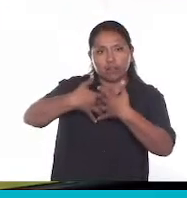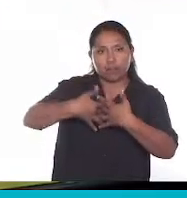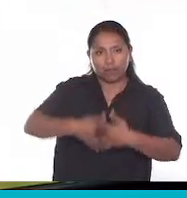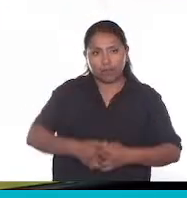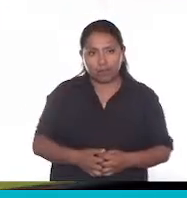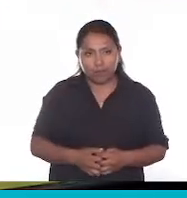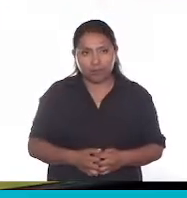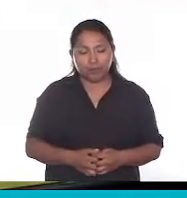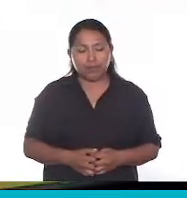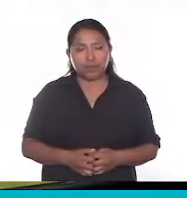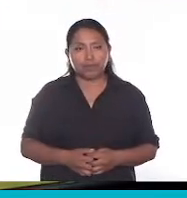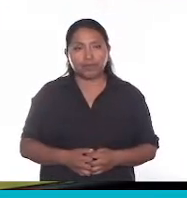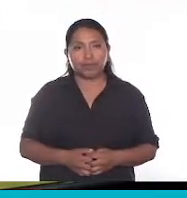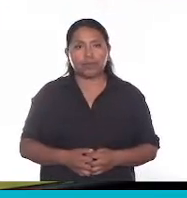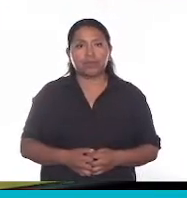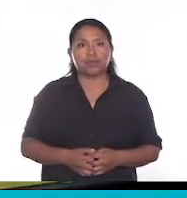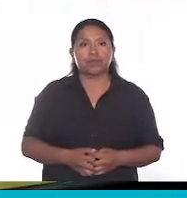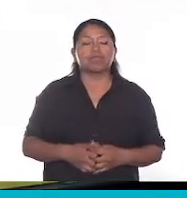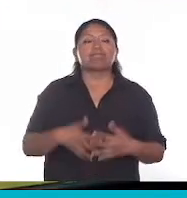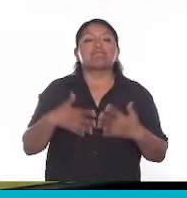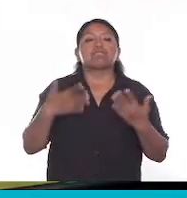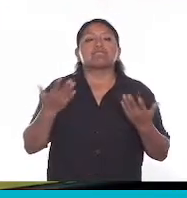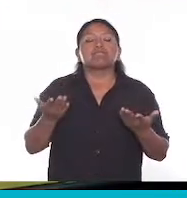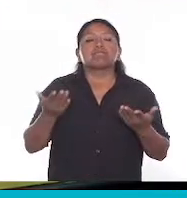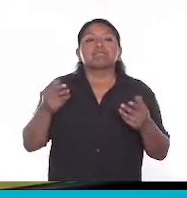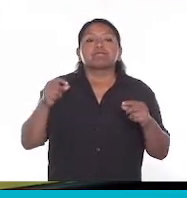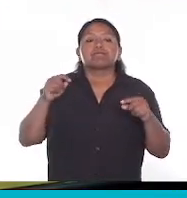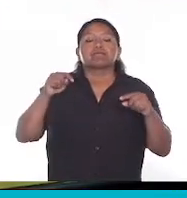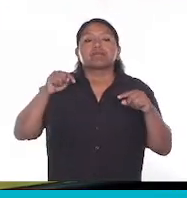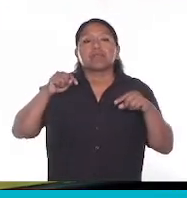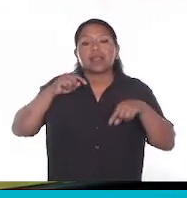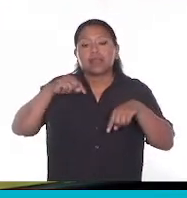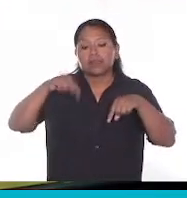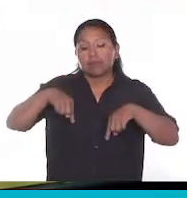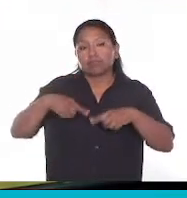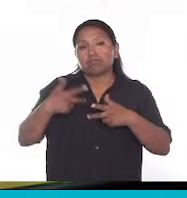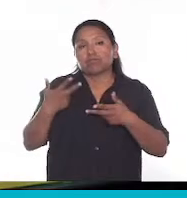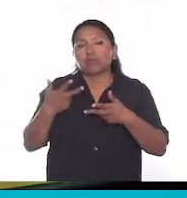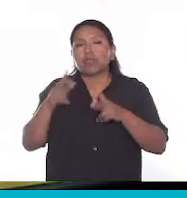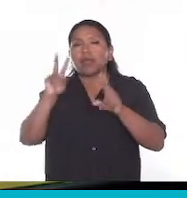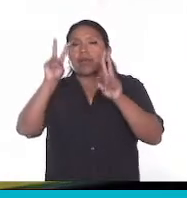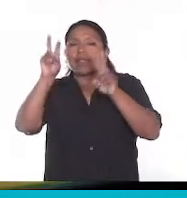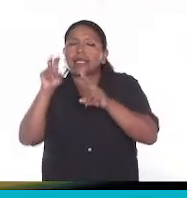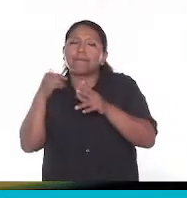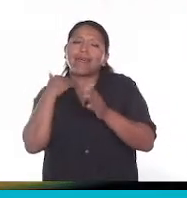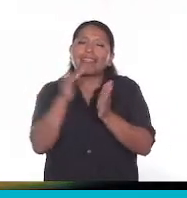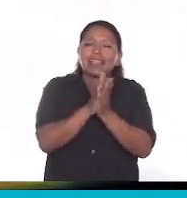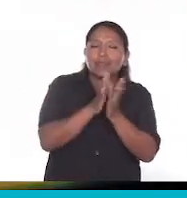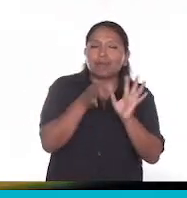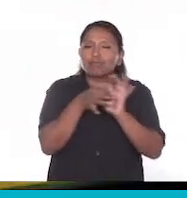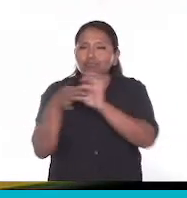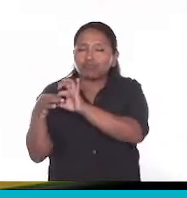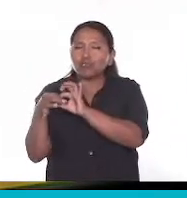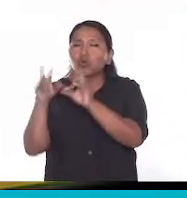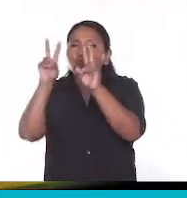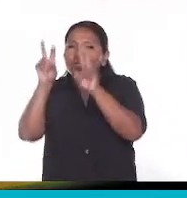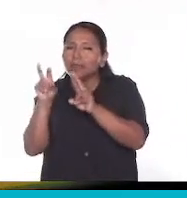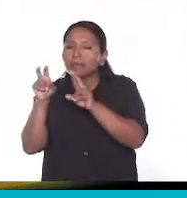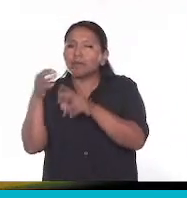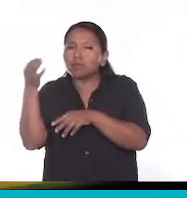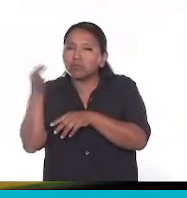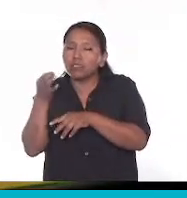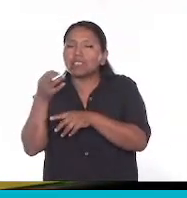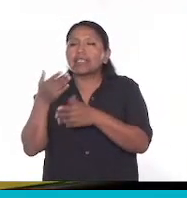bueno, en esta ocasión voy a enganchar el tema del libro con un tema particular del que se